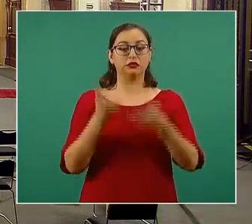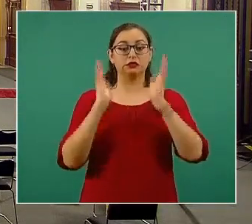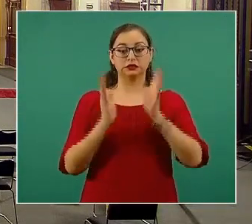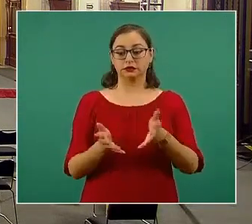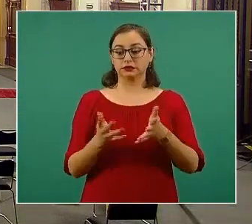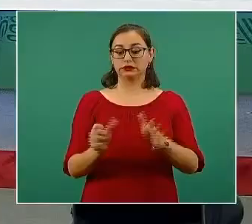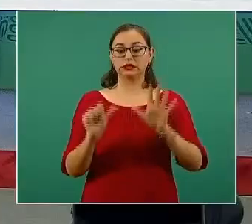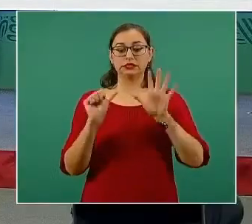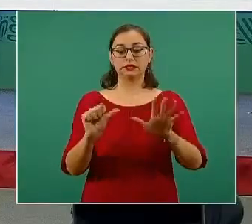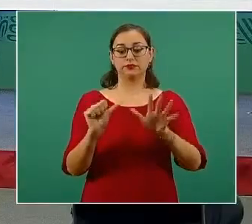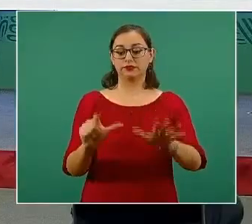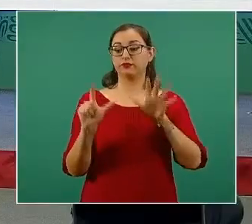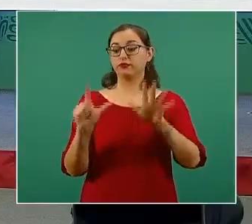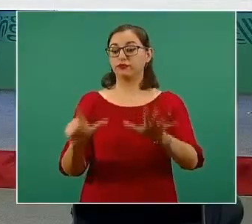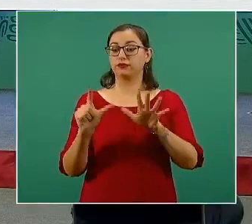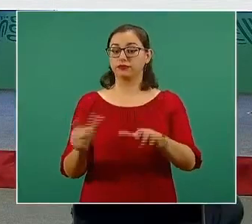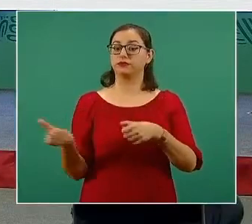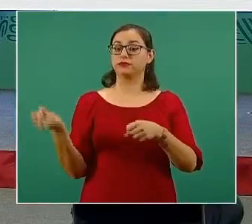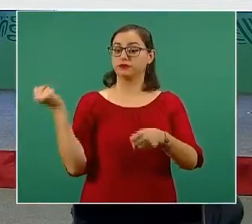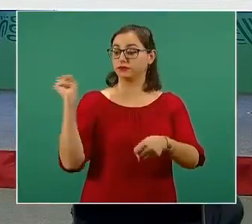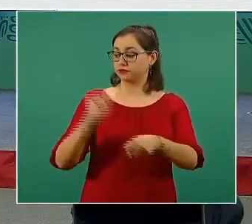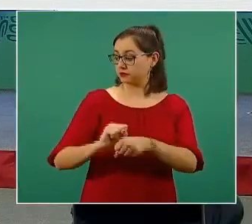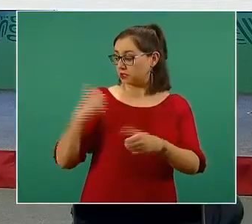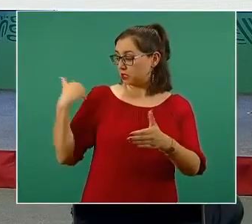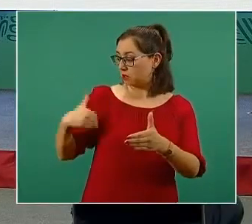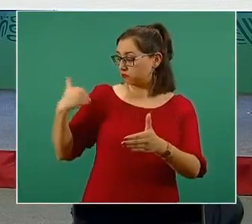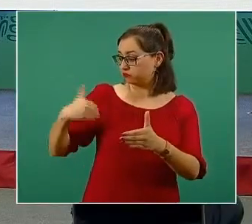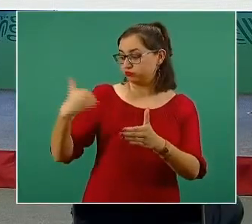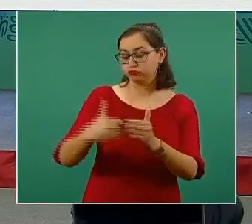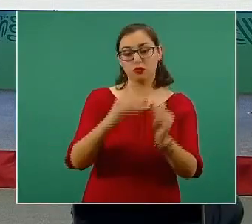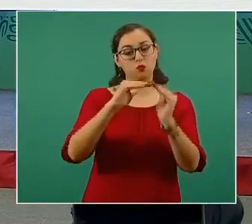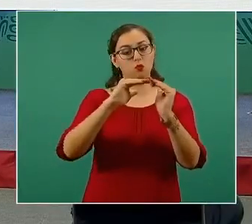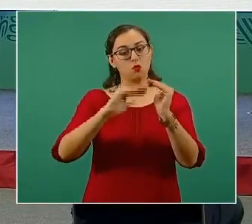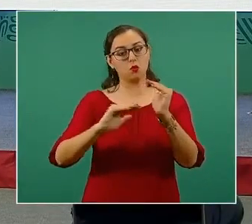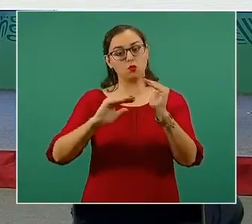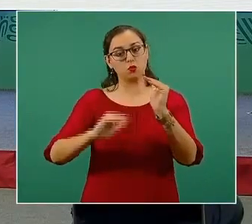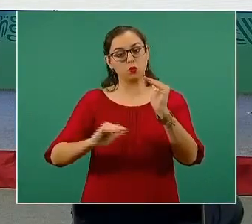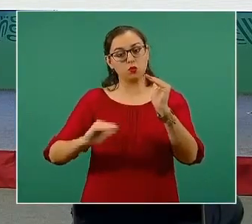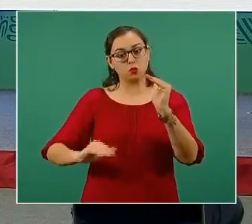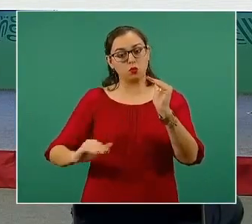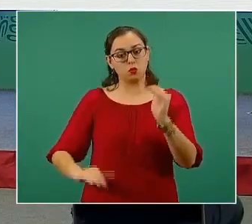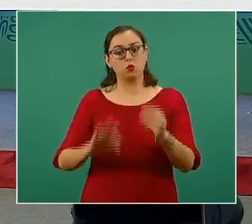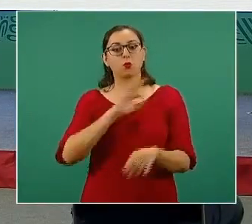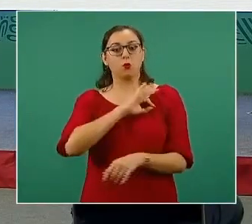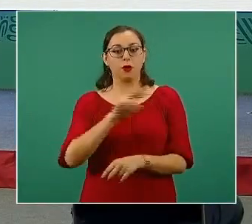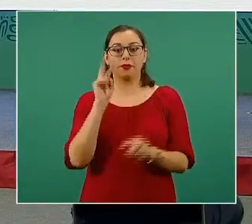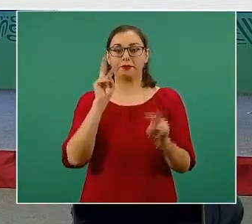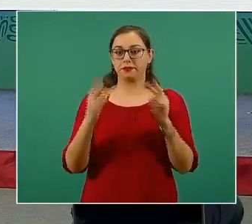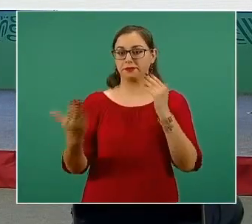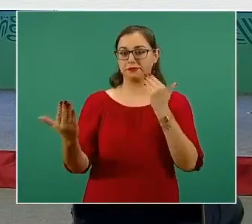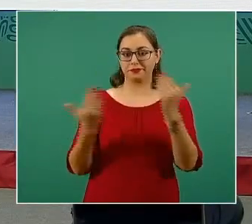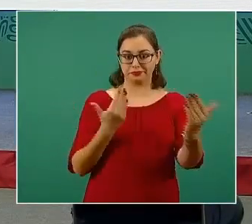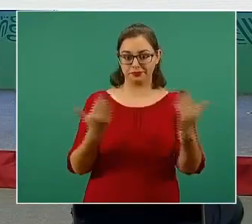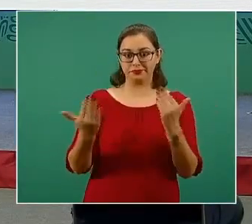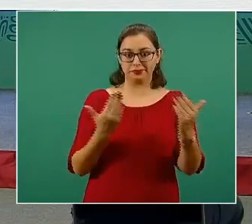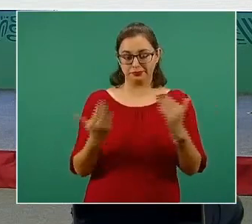17 semanas en descenso nuestra curva epidémica. Durante esta semana, con respecto a la inmediata anterior, se observa una